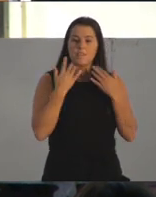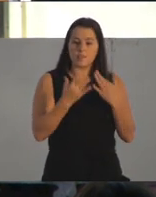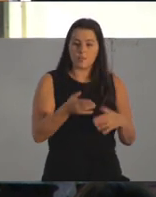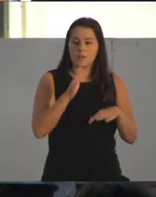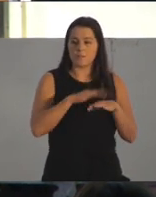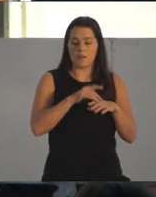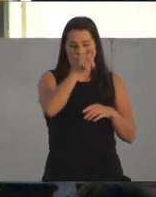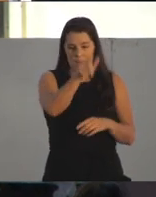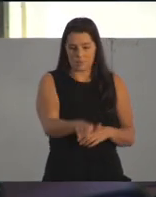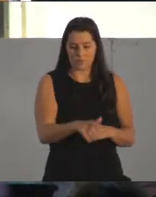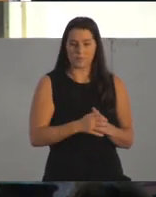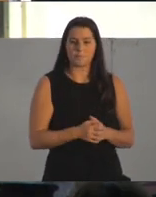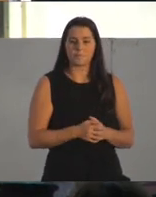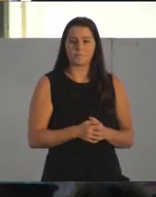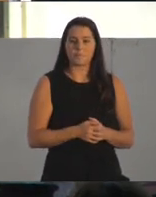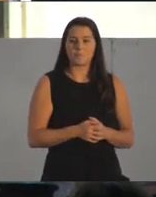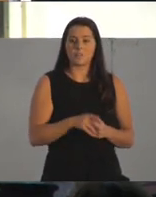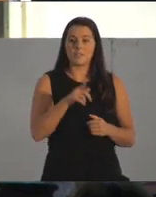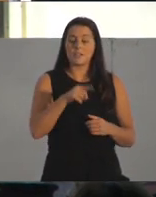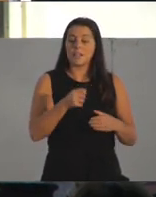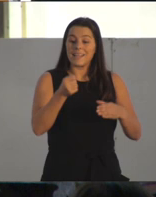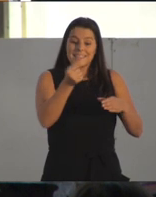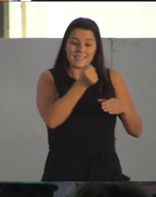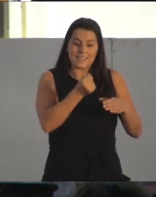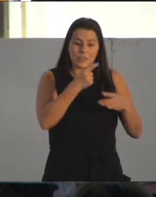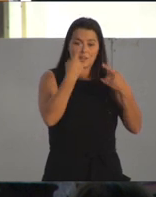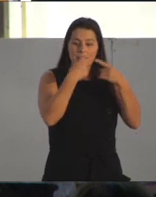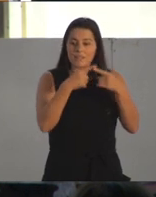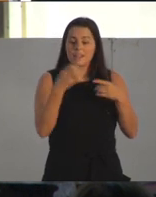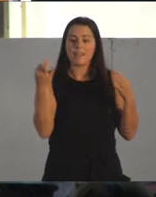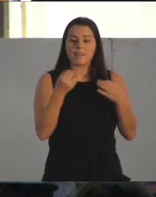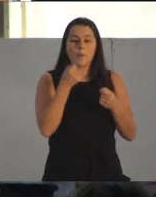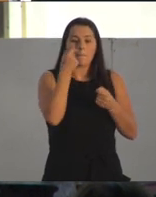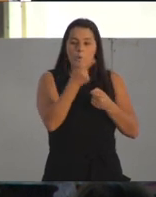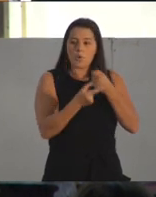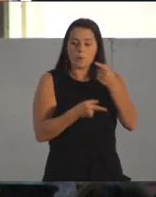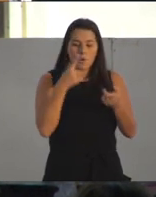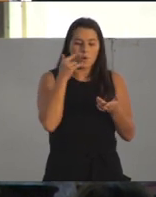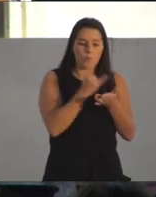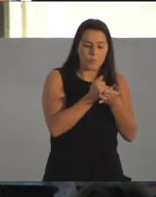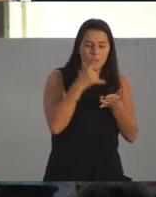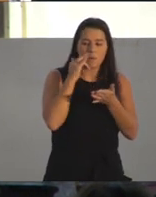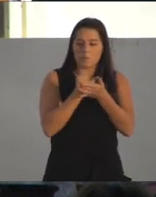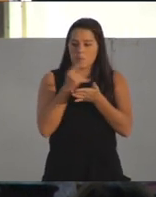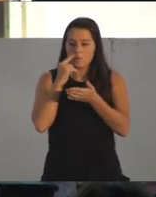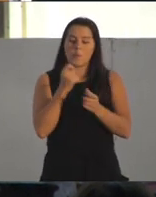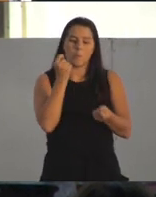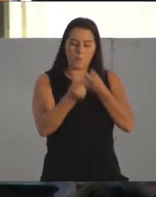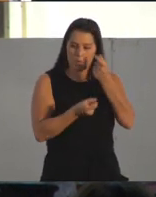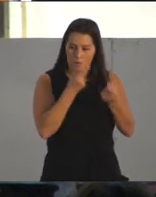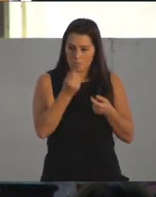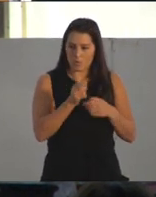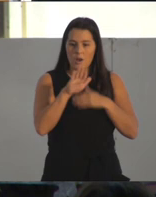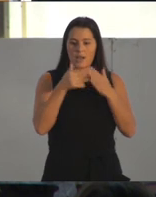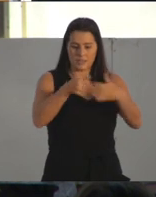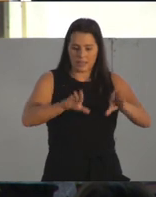la persona. La introducción de las texturas tiene que ser poco a poco y tiene que guiarla de alguna forma la logopeda de los